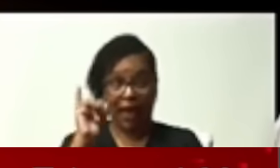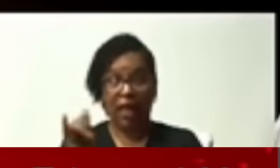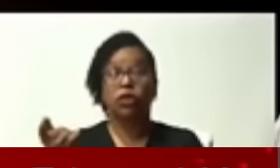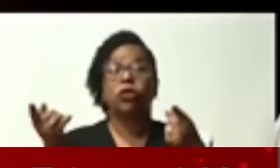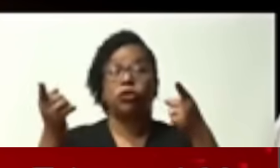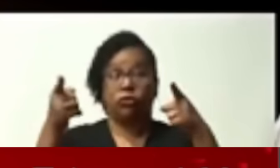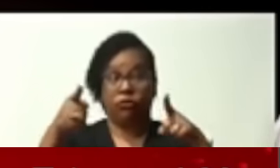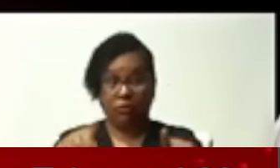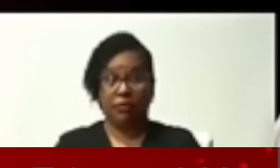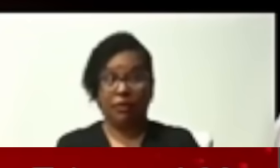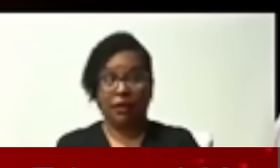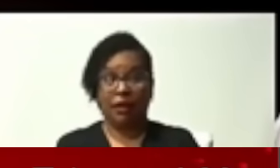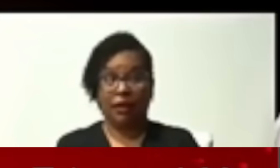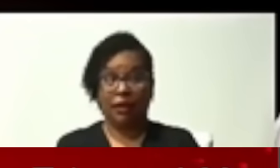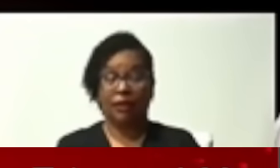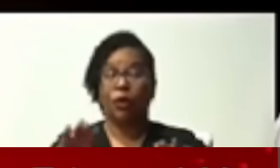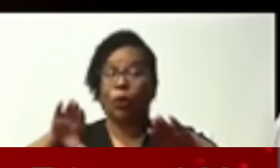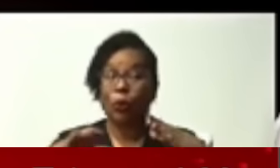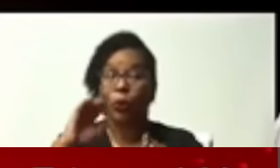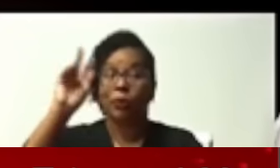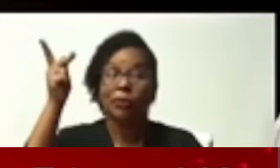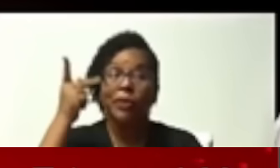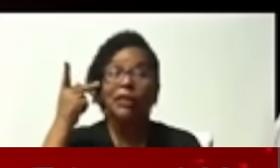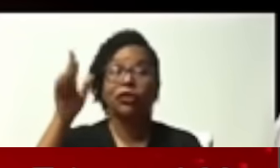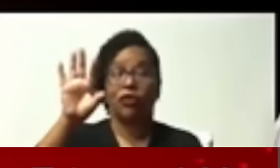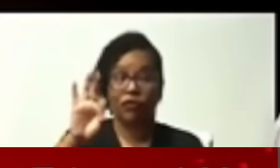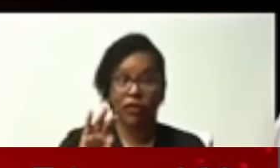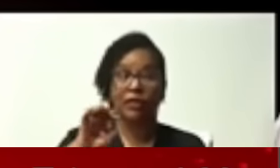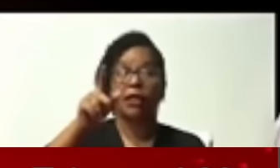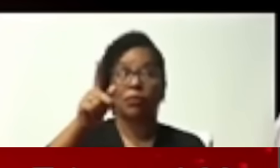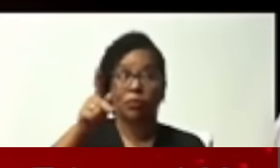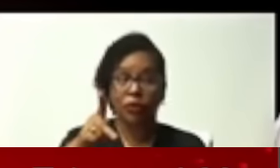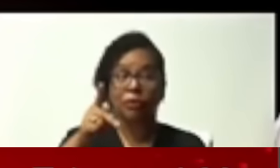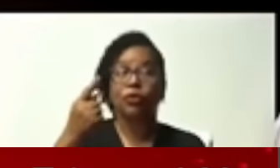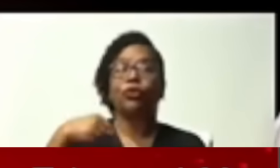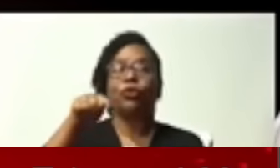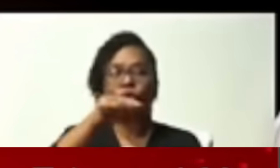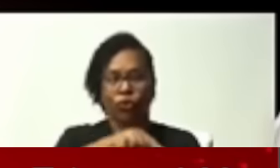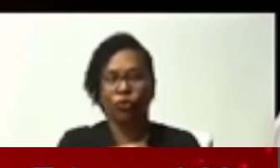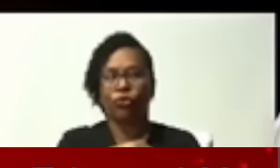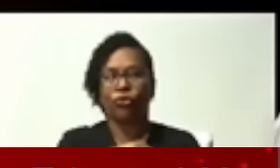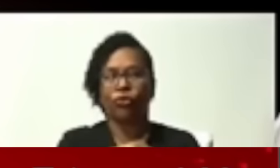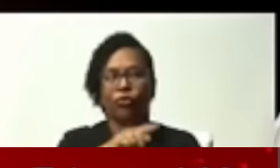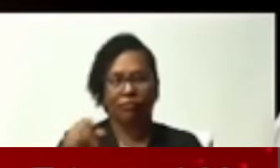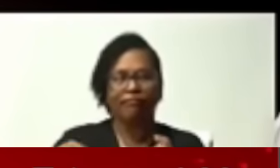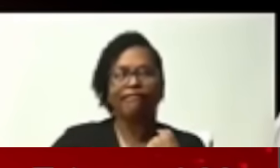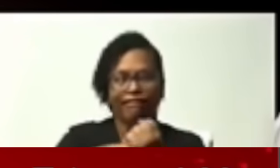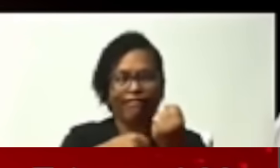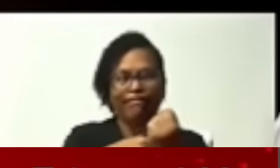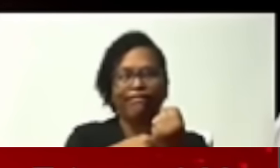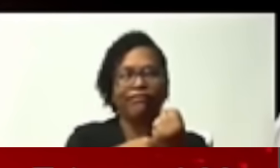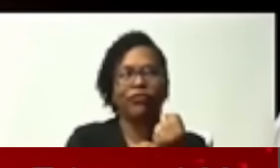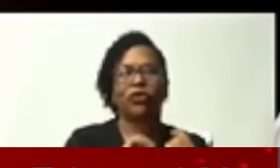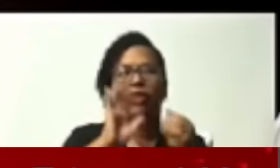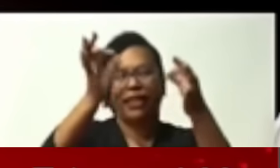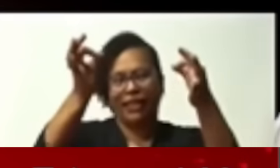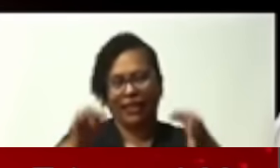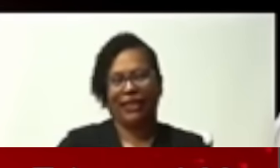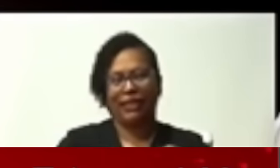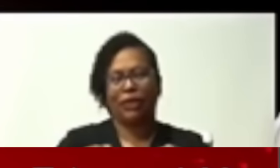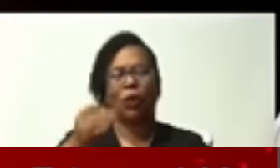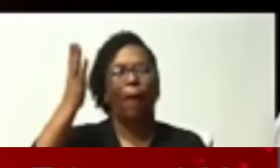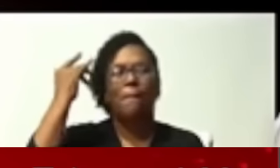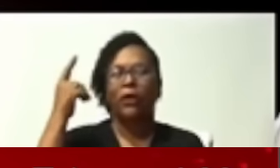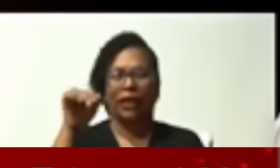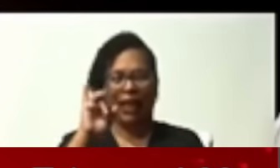que puedo hablar en nombre del Congreso Nacional también, en el sentido de que bajo ningún concepto permitiremos que se viole lo tratado, que se viole lo estipulado en el tratado de